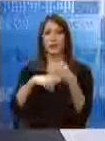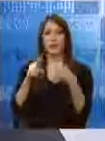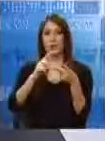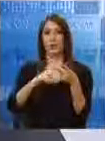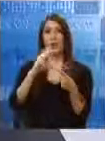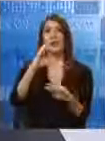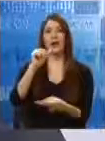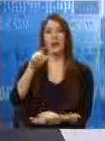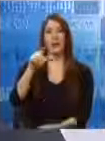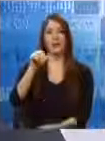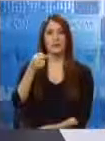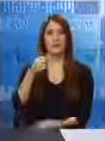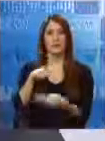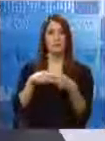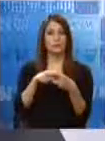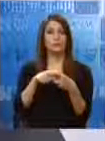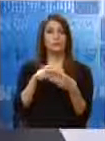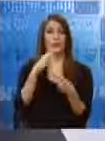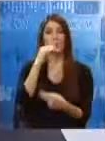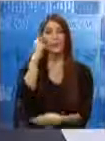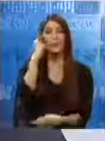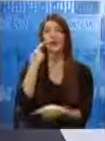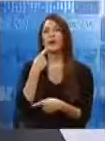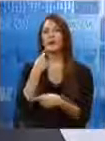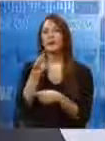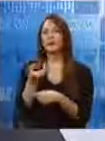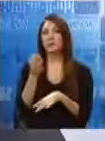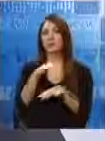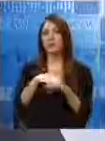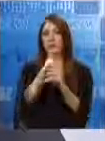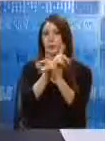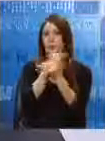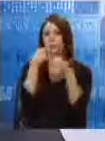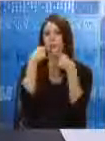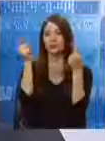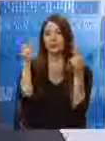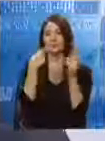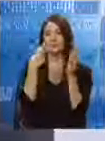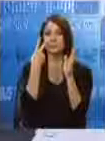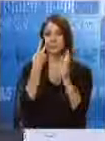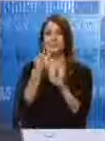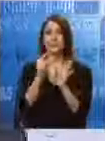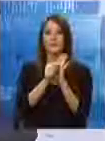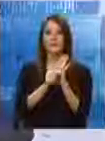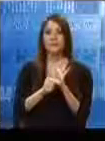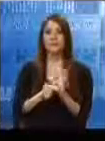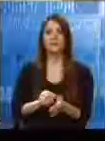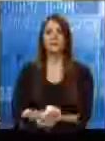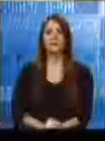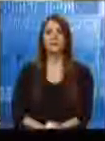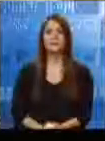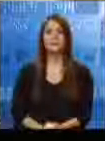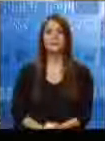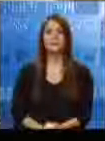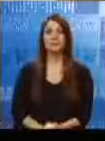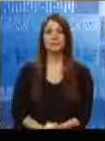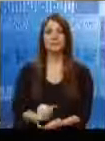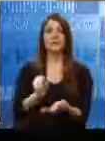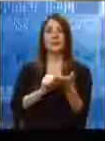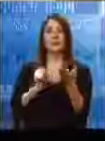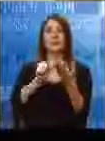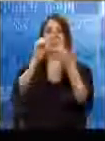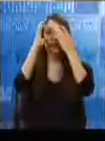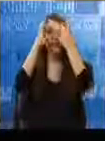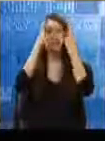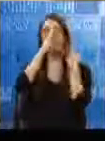P.D. El presidente Rafael Correa se refirió al tema a través de su cuenta de Twitter. Detalles. El ministro del Interior,